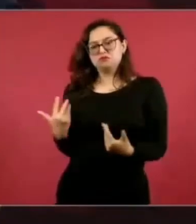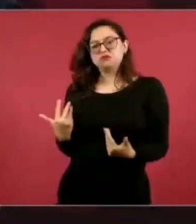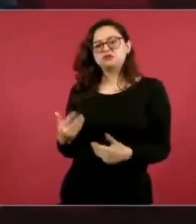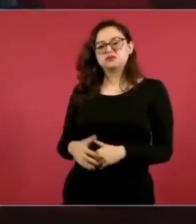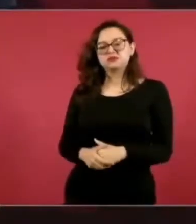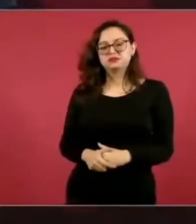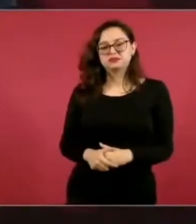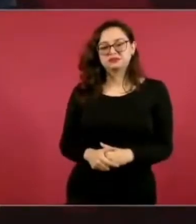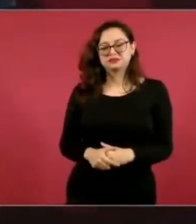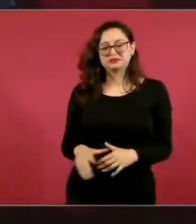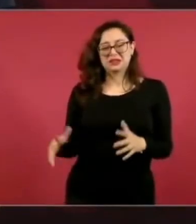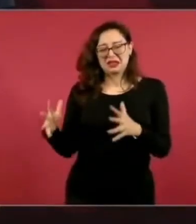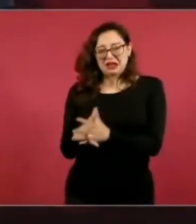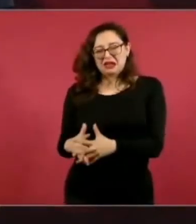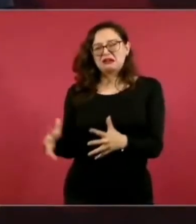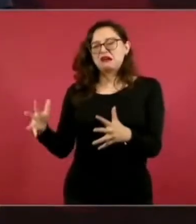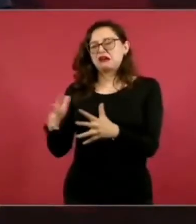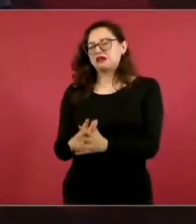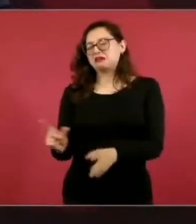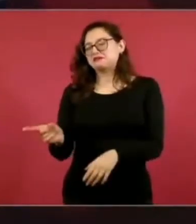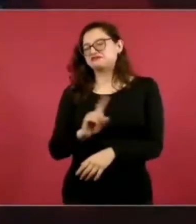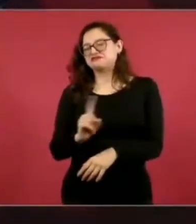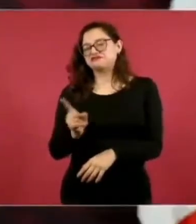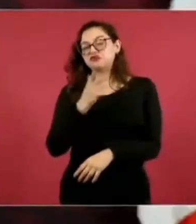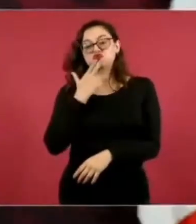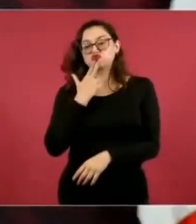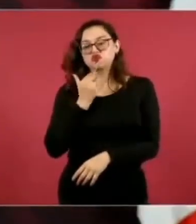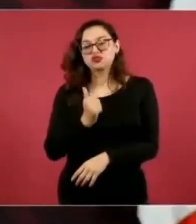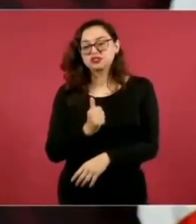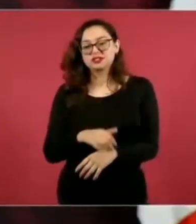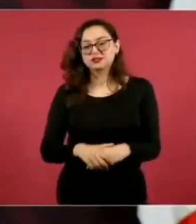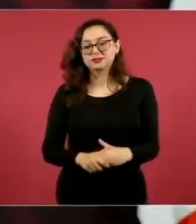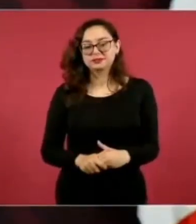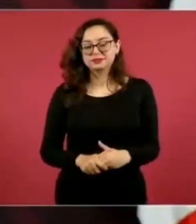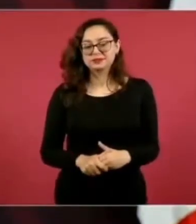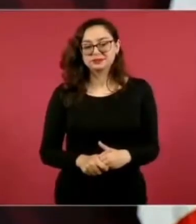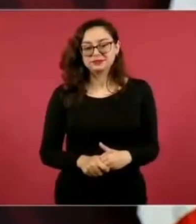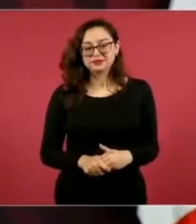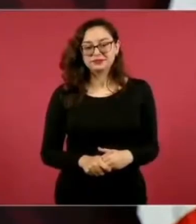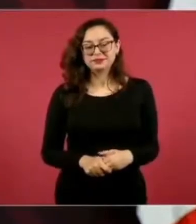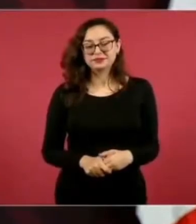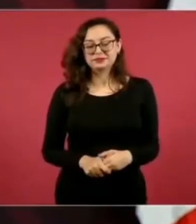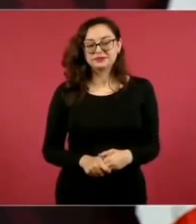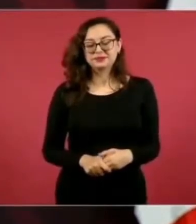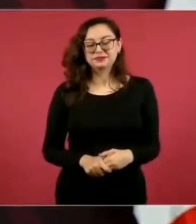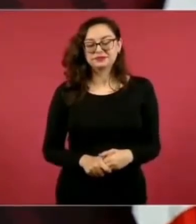nos volvían a invadir y ponían un presidente estadounidense.